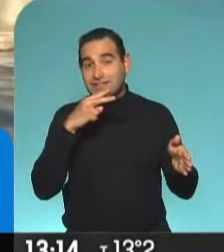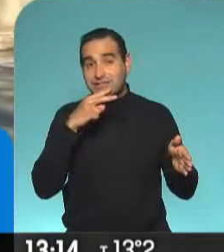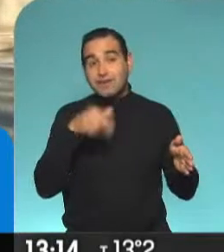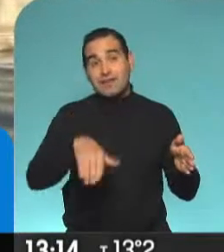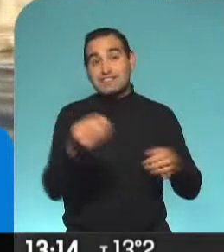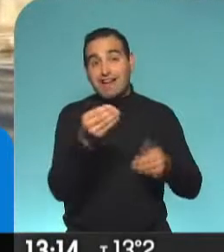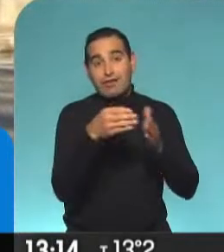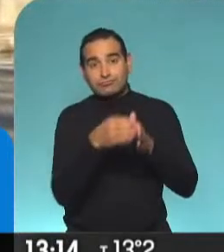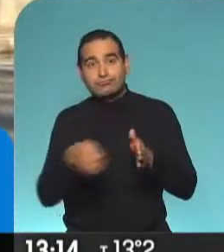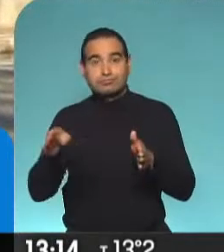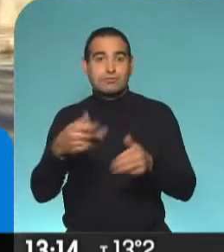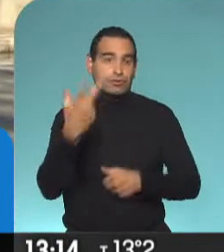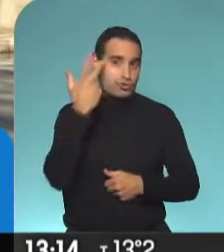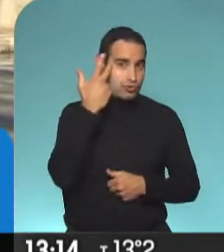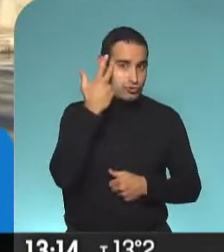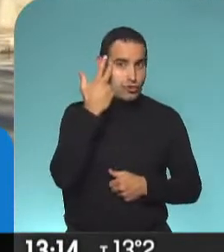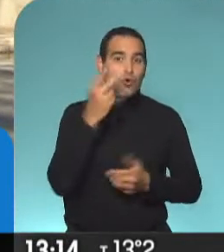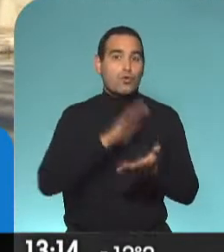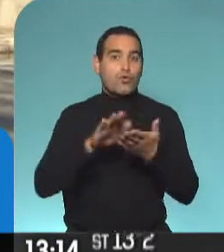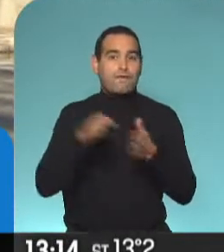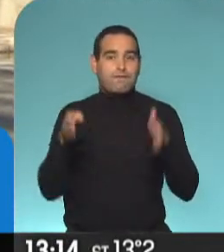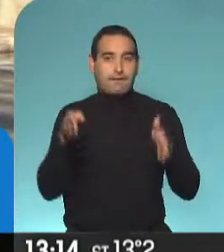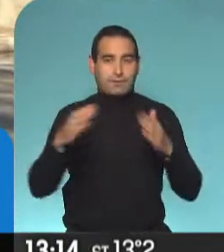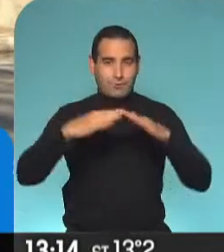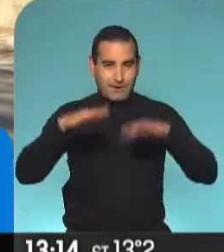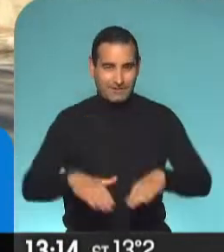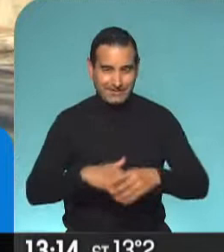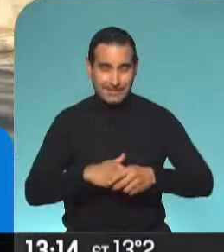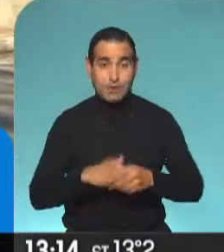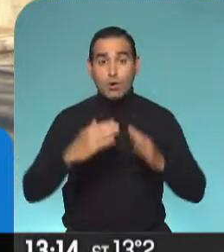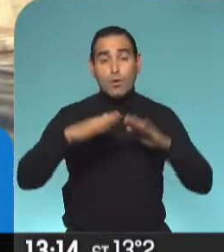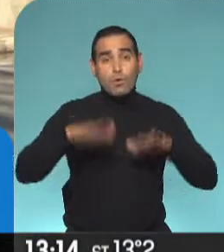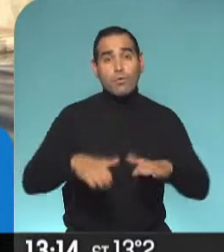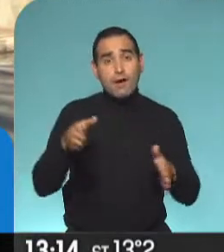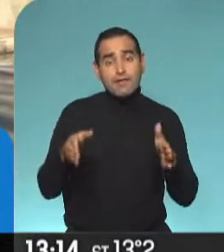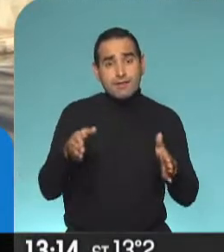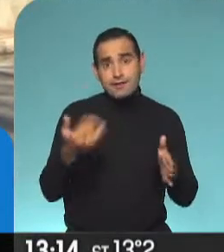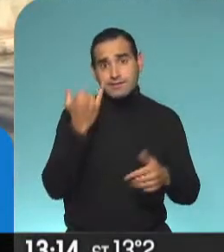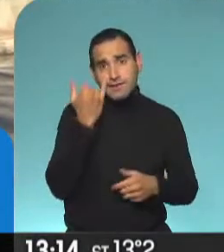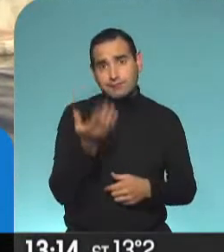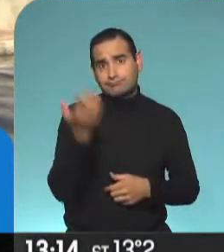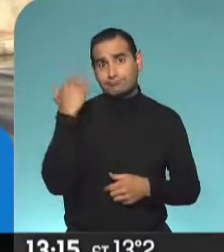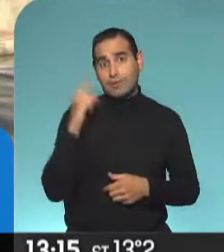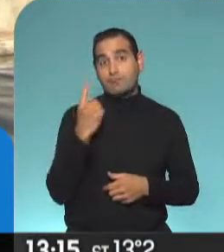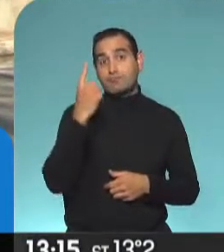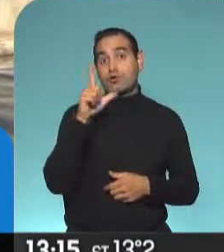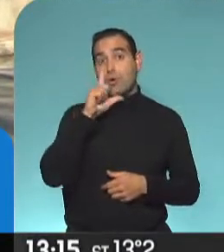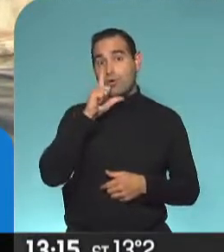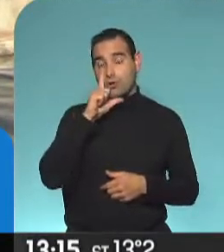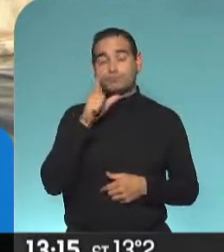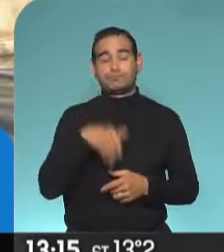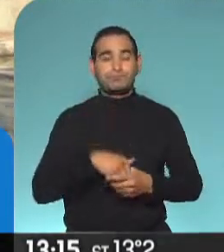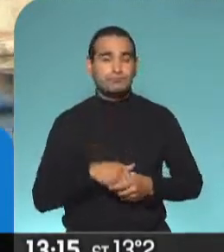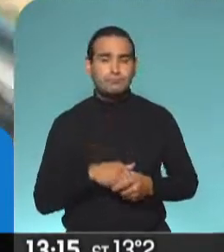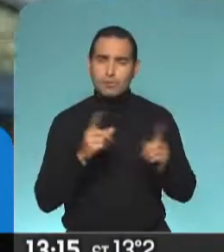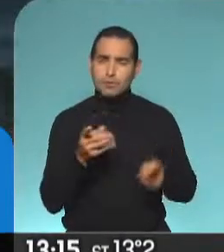próximo sábado del 18 la nueva fase de la cuarentena de esta cuarentena que está desde el primero de julio también hay que agregar